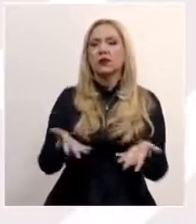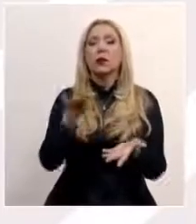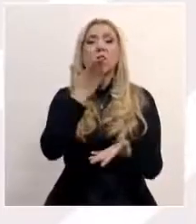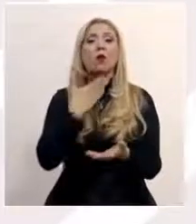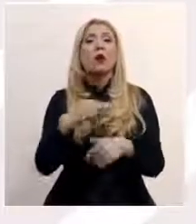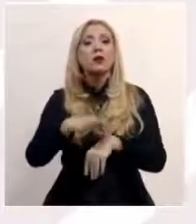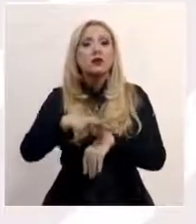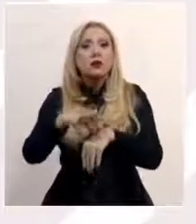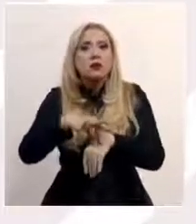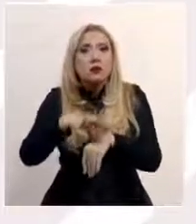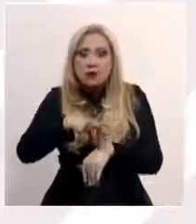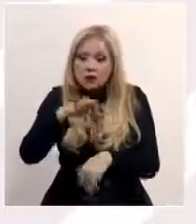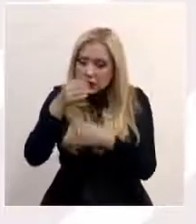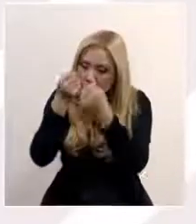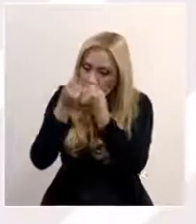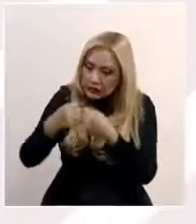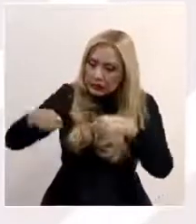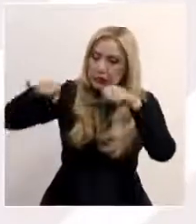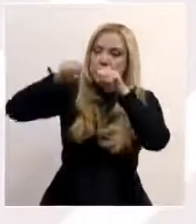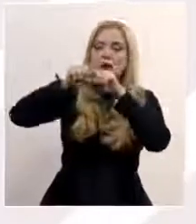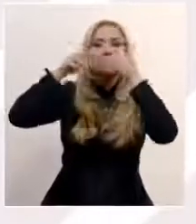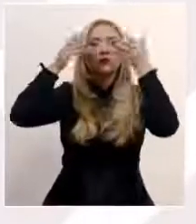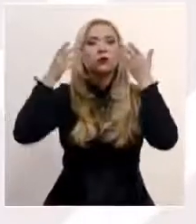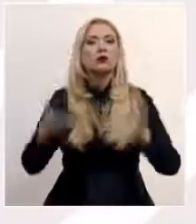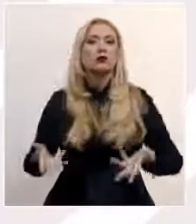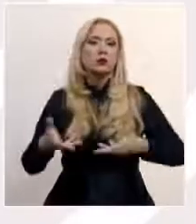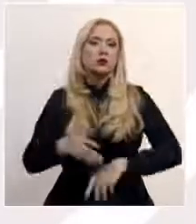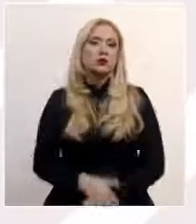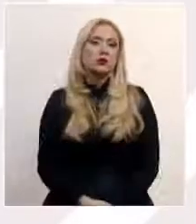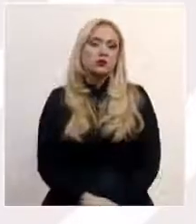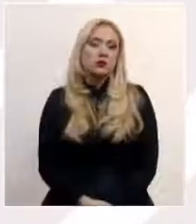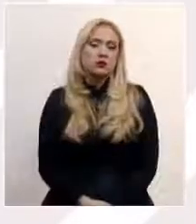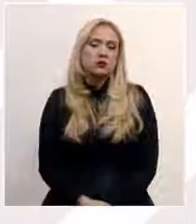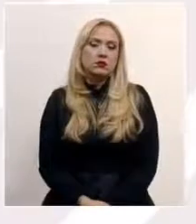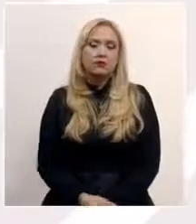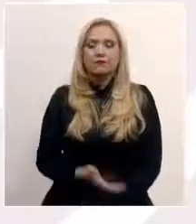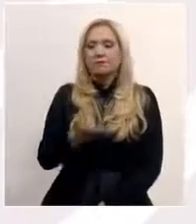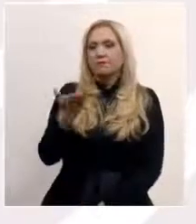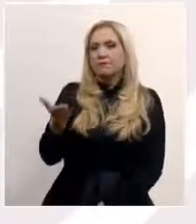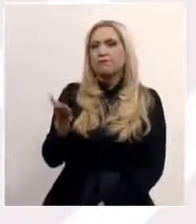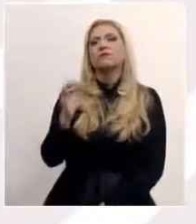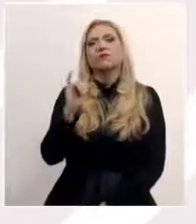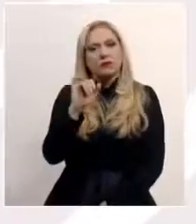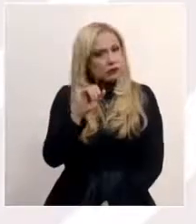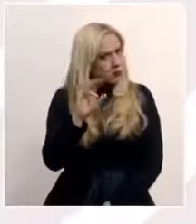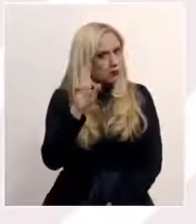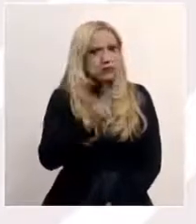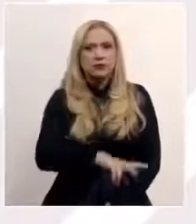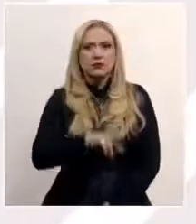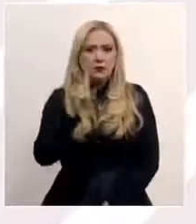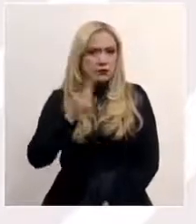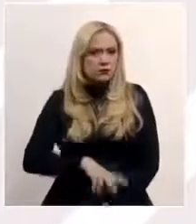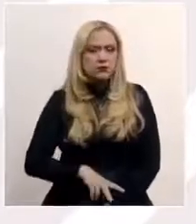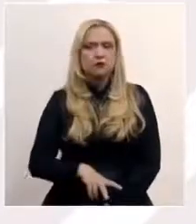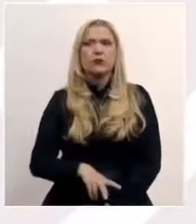social, ¿no? Y entonces, este impacto. Sí, Alfonso, adelante. Sí, o sea,